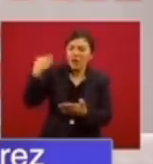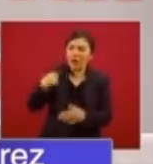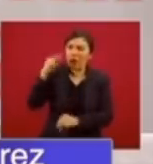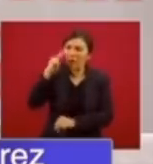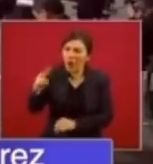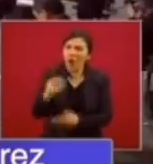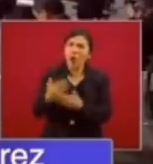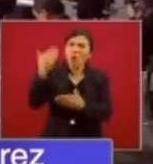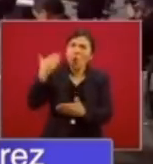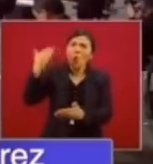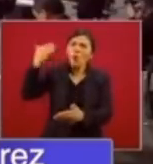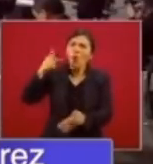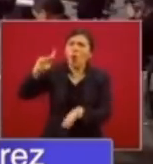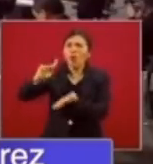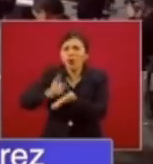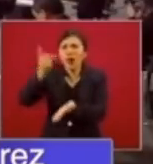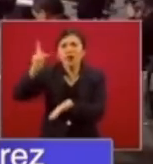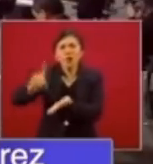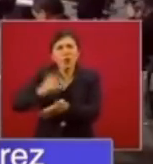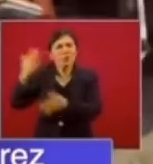enfrentando desde hace tiempo,